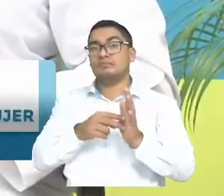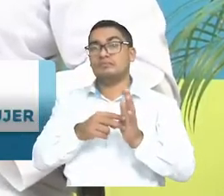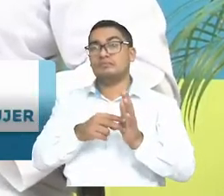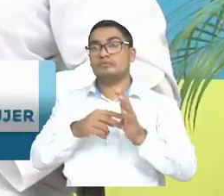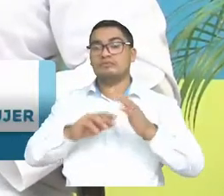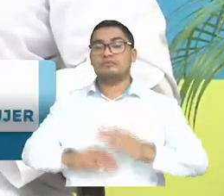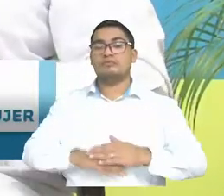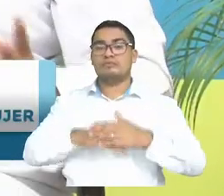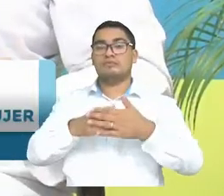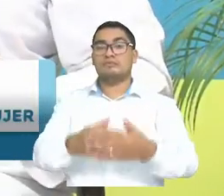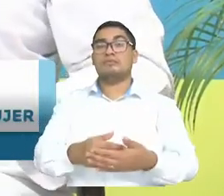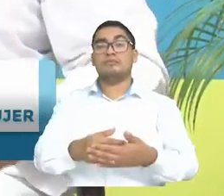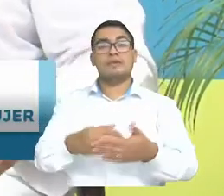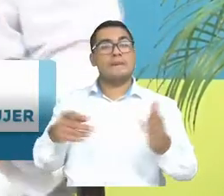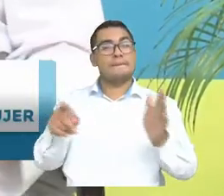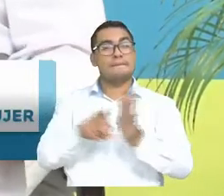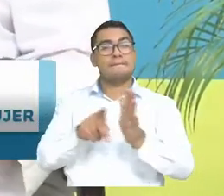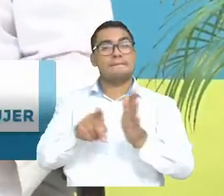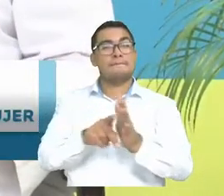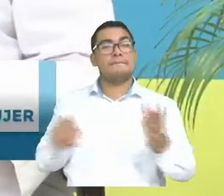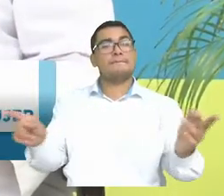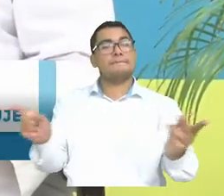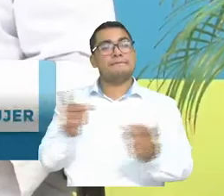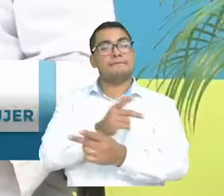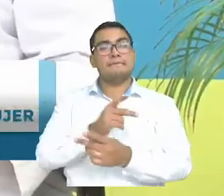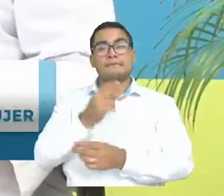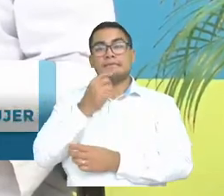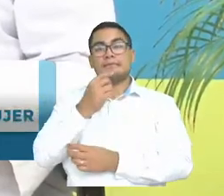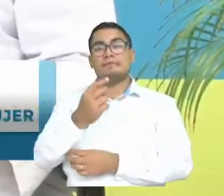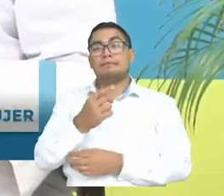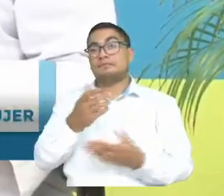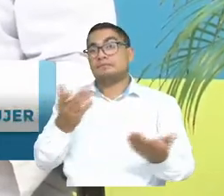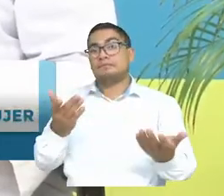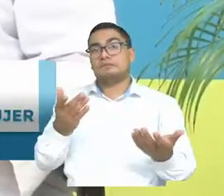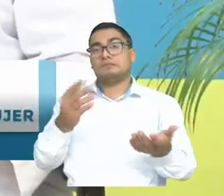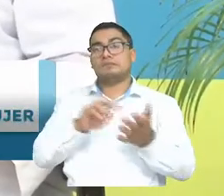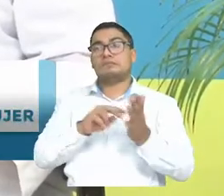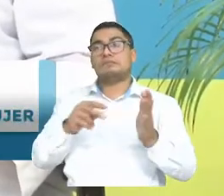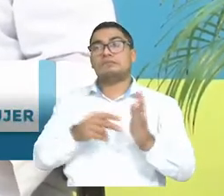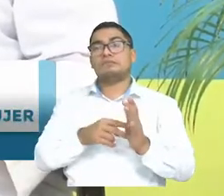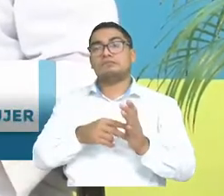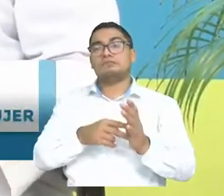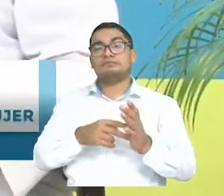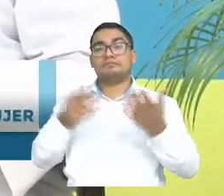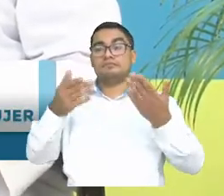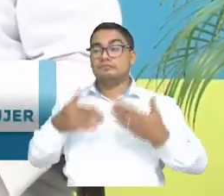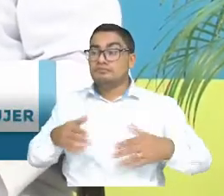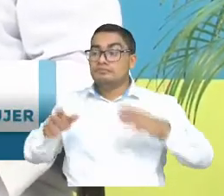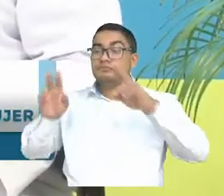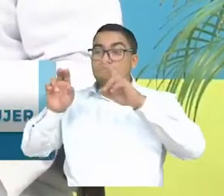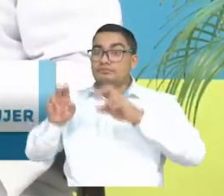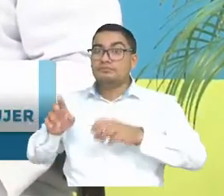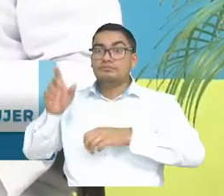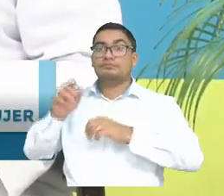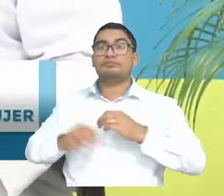eso es un embarazo de alto riesgo obstétrico, ¿verdad? Uh-huh. Entonces ya no es un embarazo que se trate normalmente,